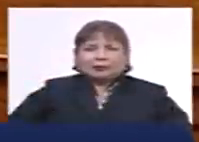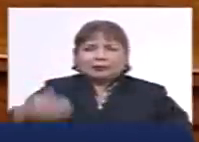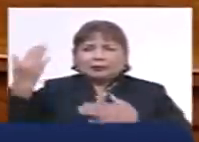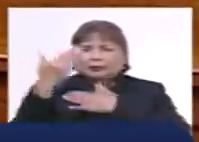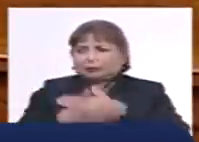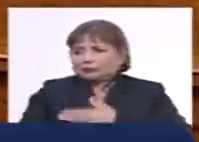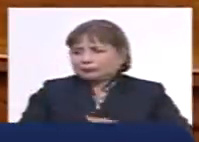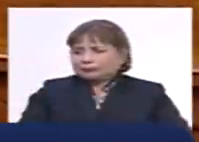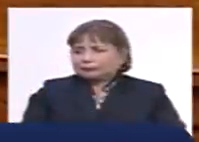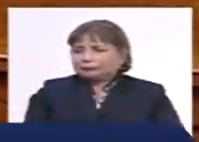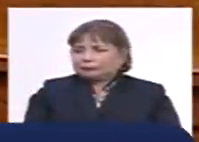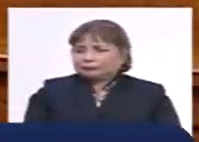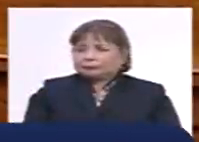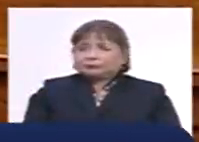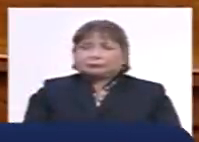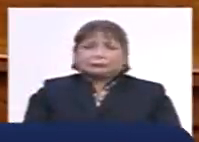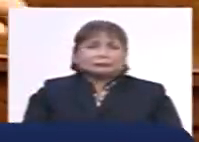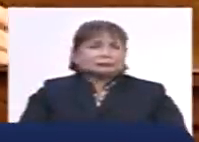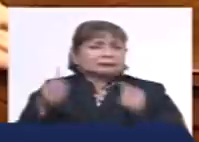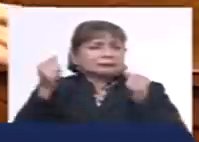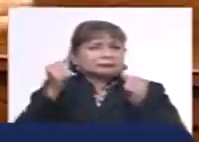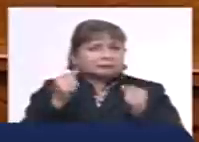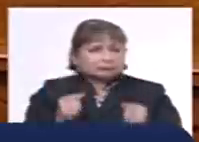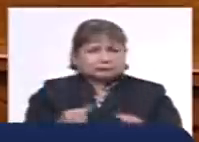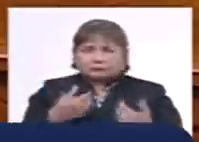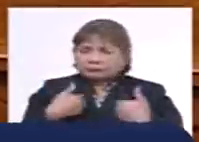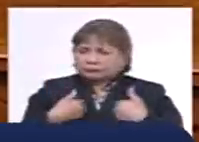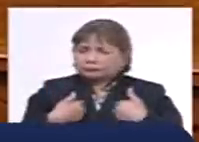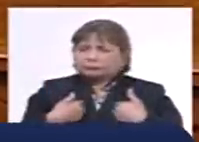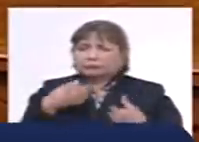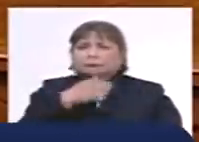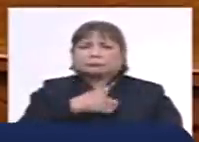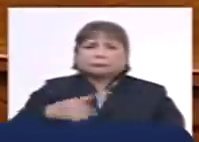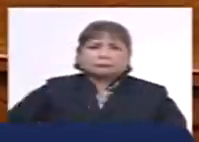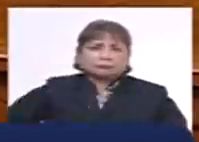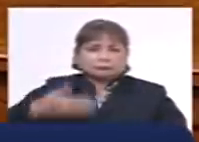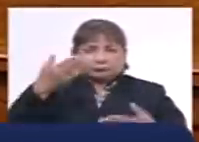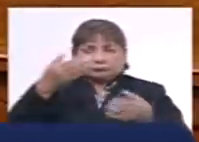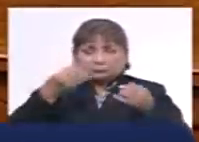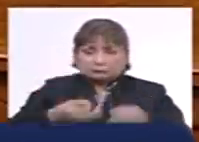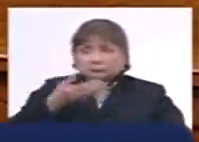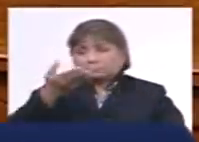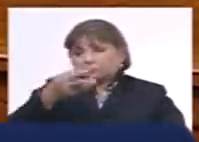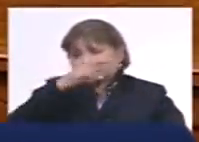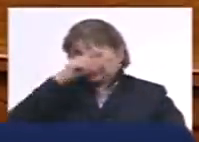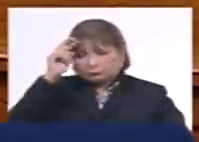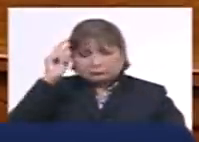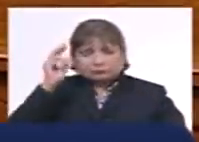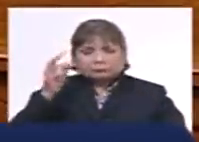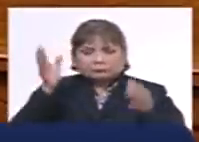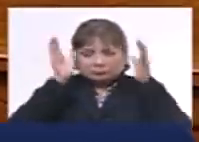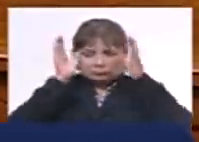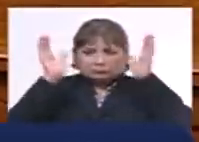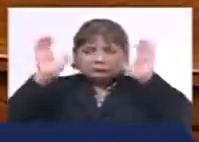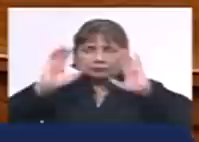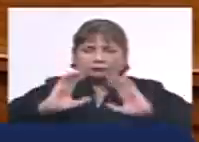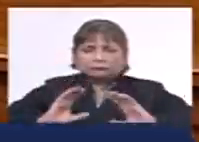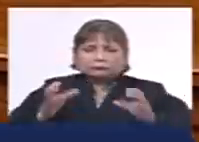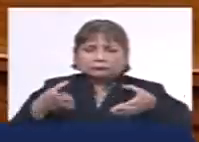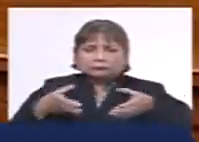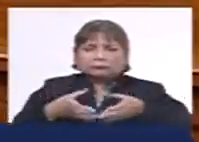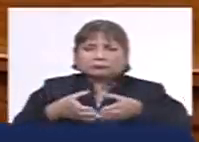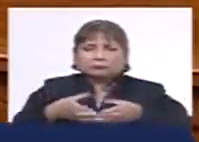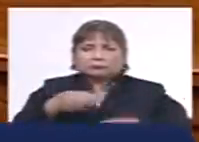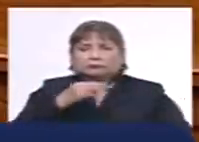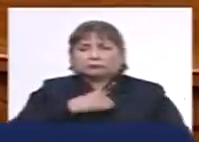sombra. Las decisiones las toma el presidente de la República con el acuerdo del Consejo